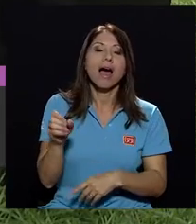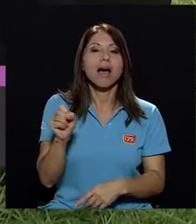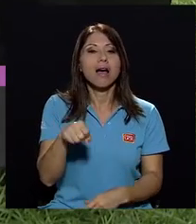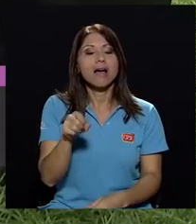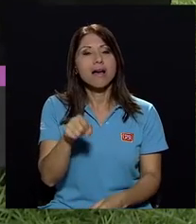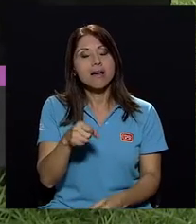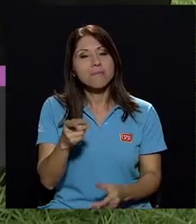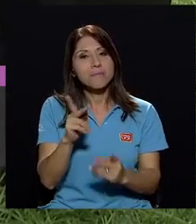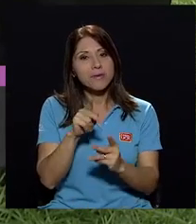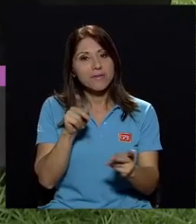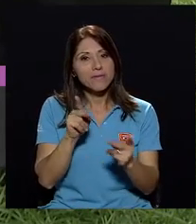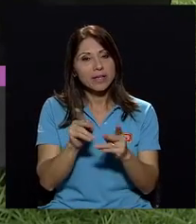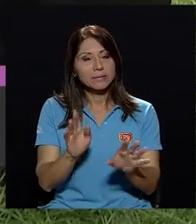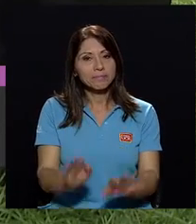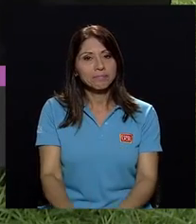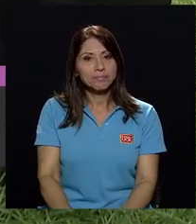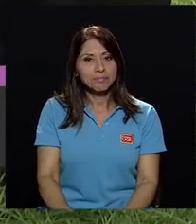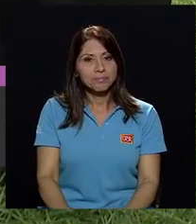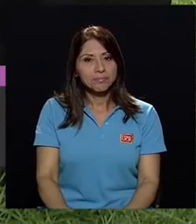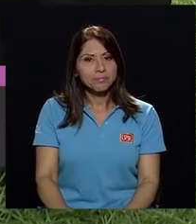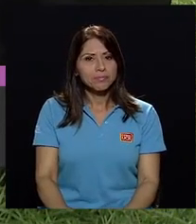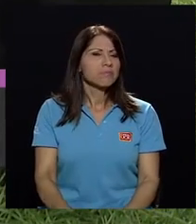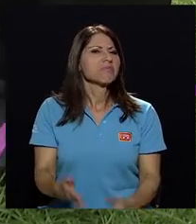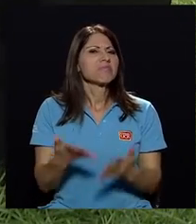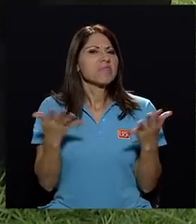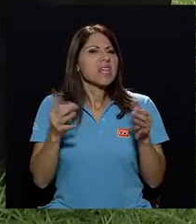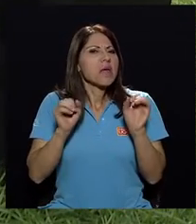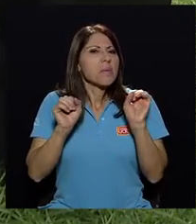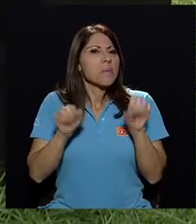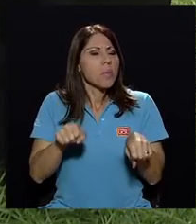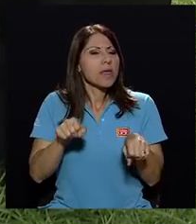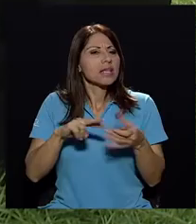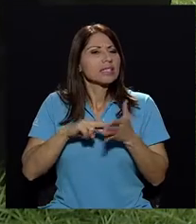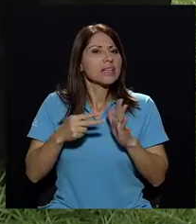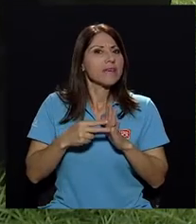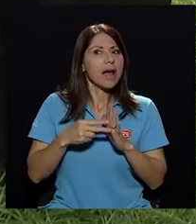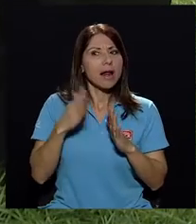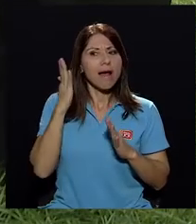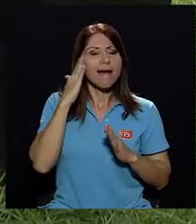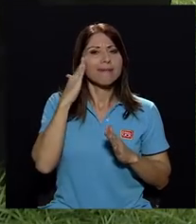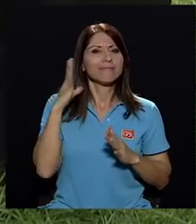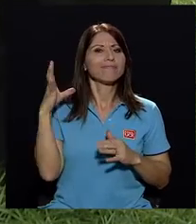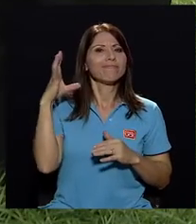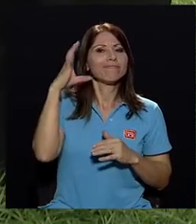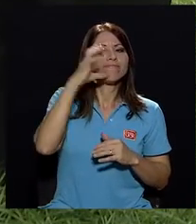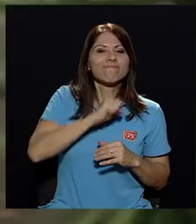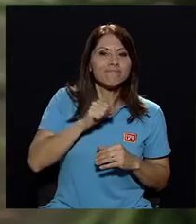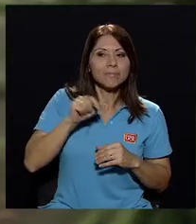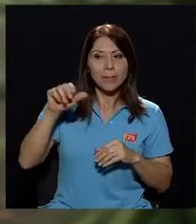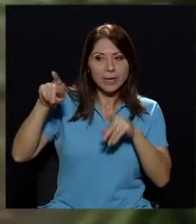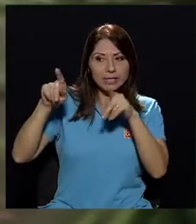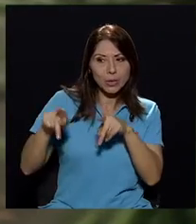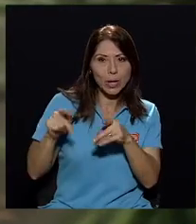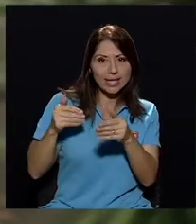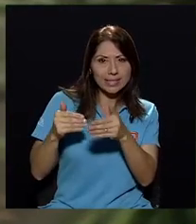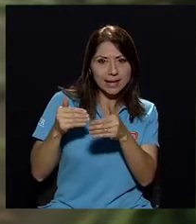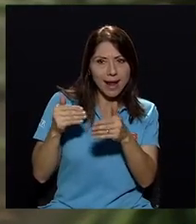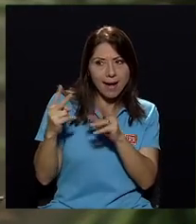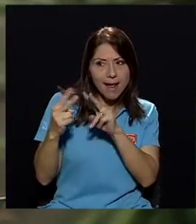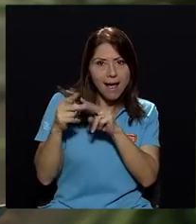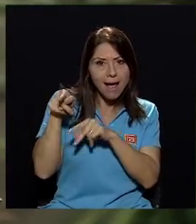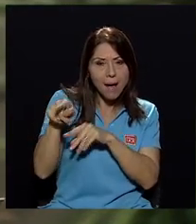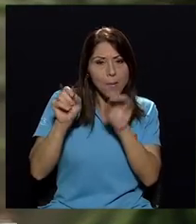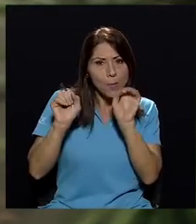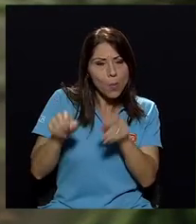Exacto. Perfecto. ¿Qué síntomas nos pueden alertar de que una persona cercana puede estar